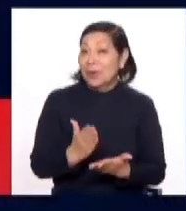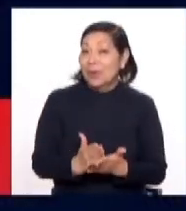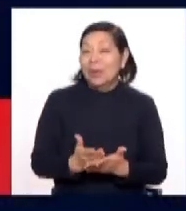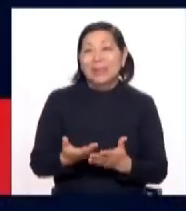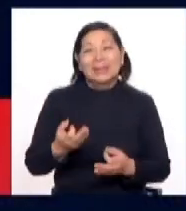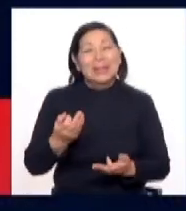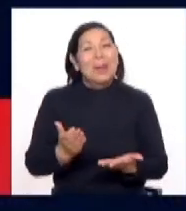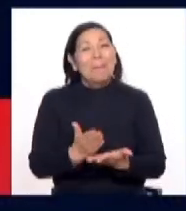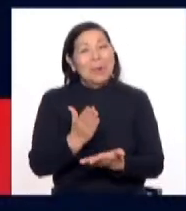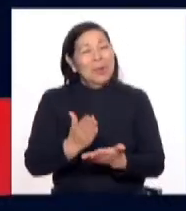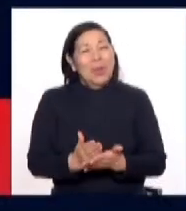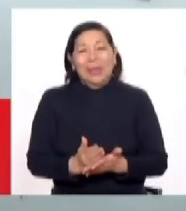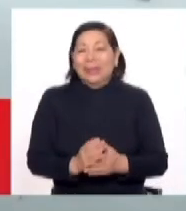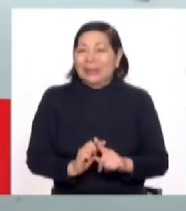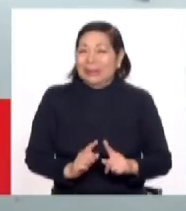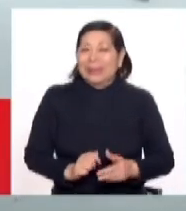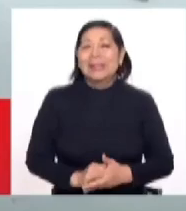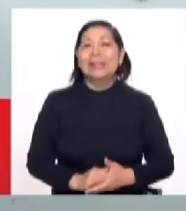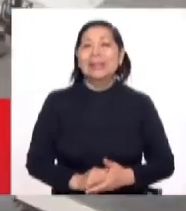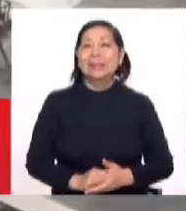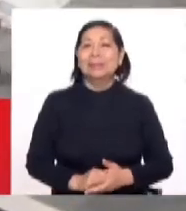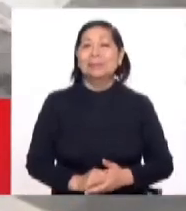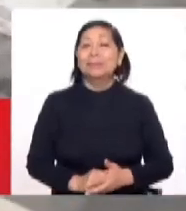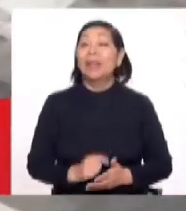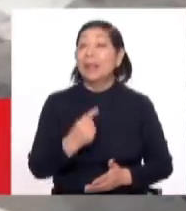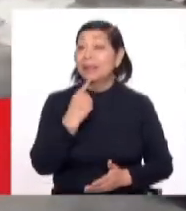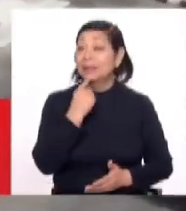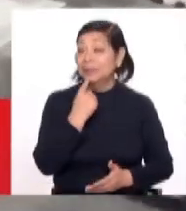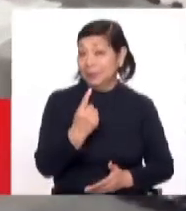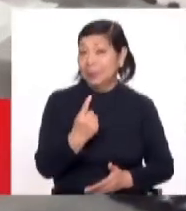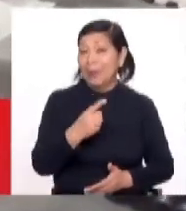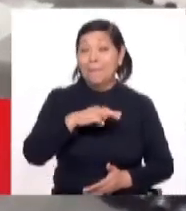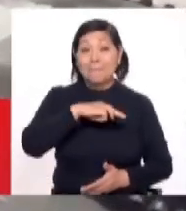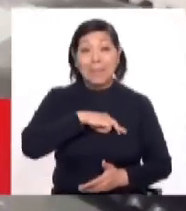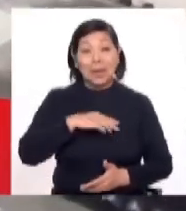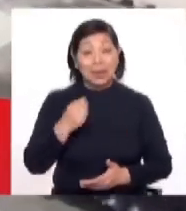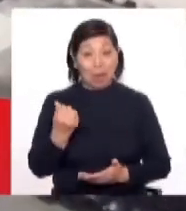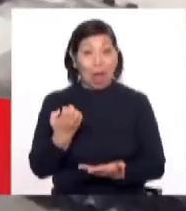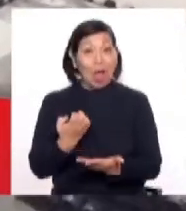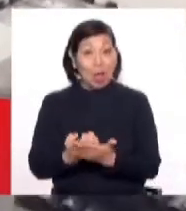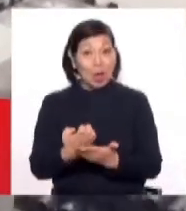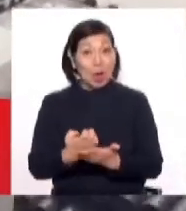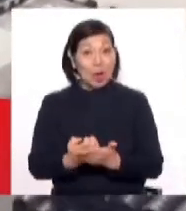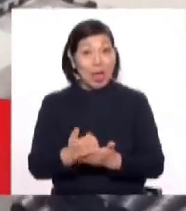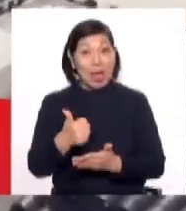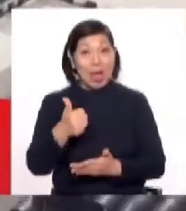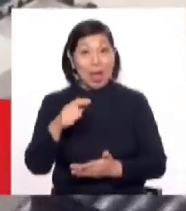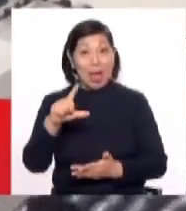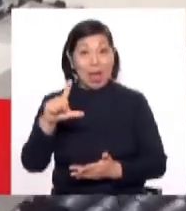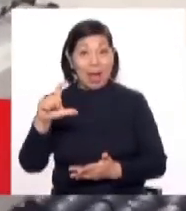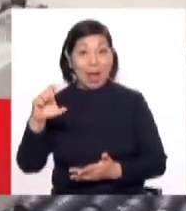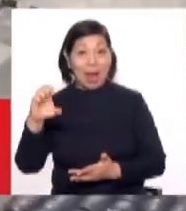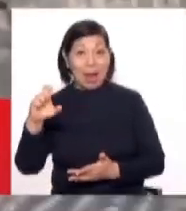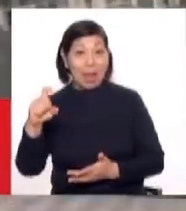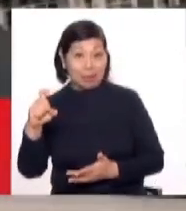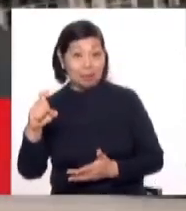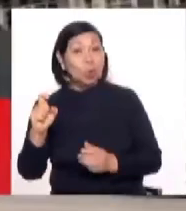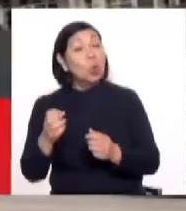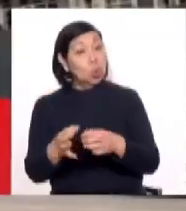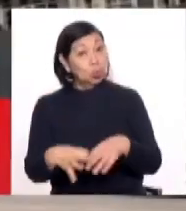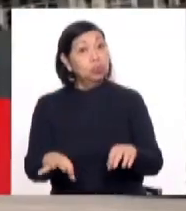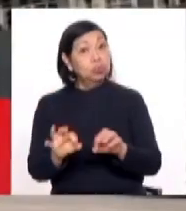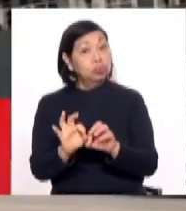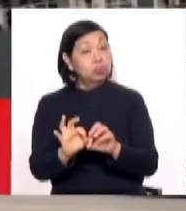injusticia social no atendida por su parte el ministro de economía Alex Contreras confirmó que han ido